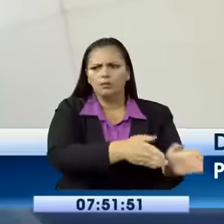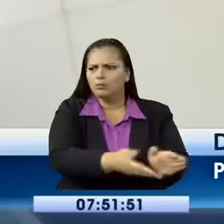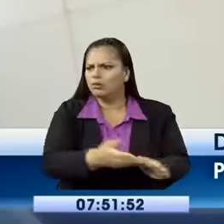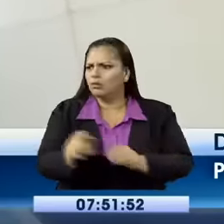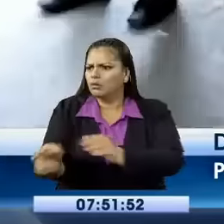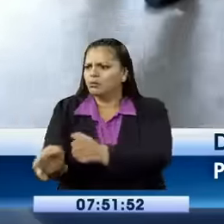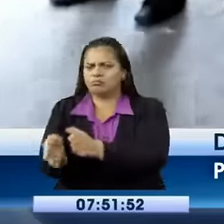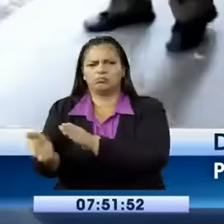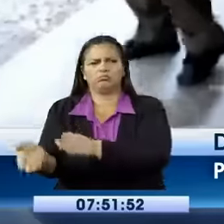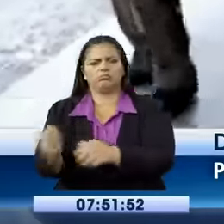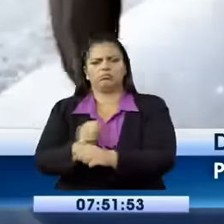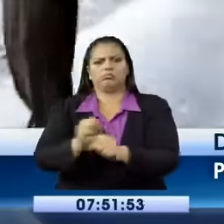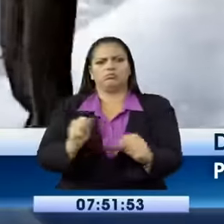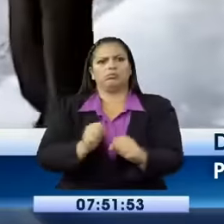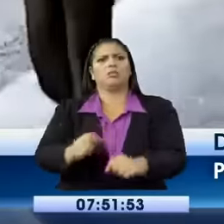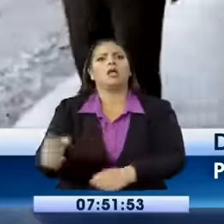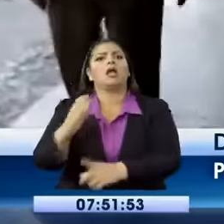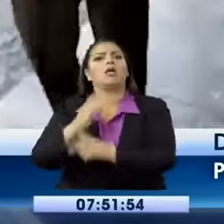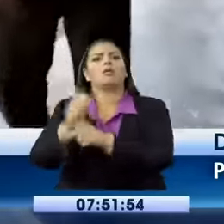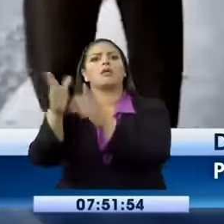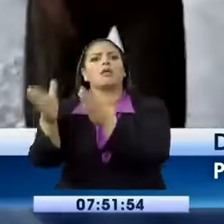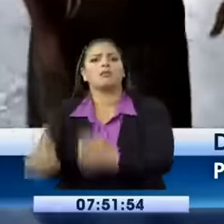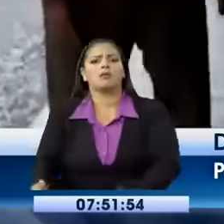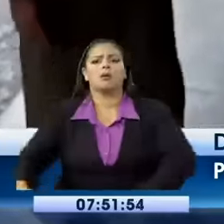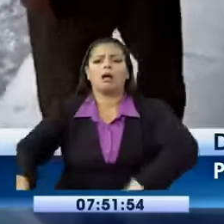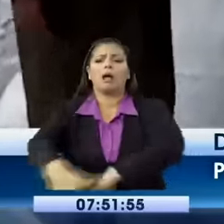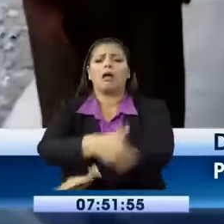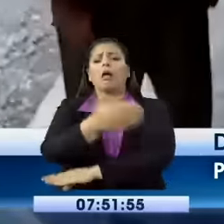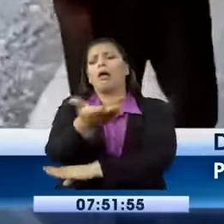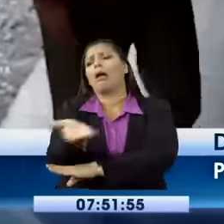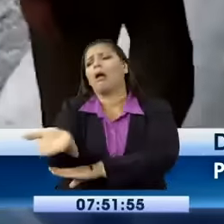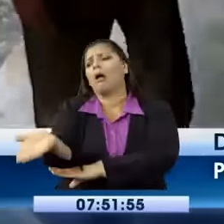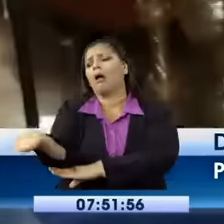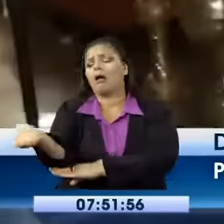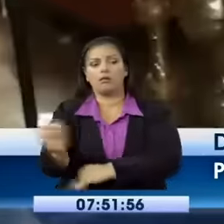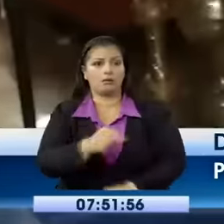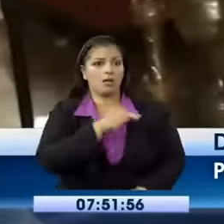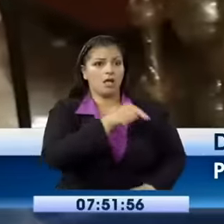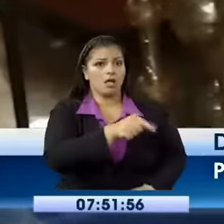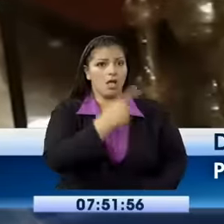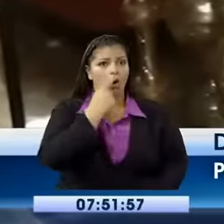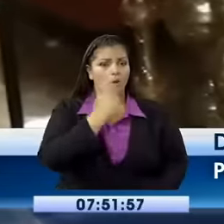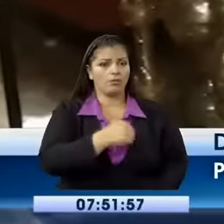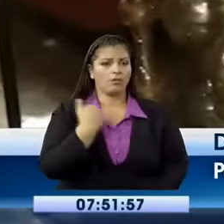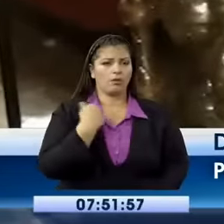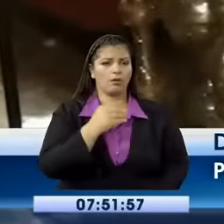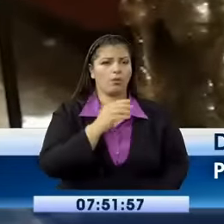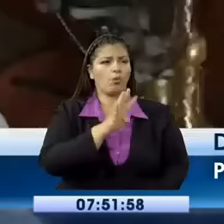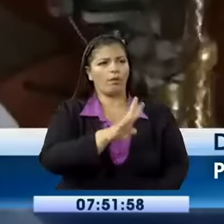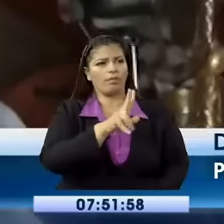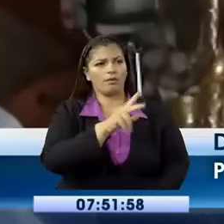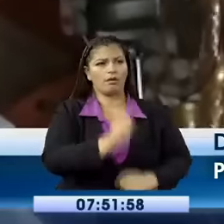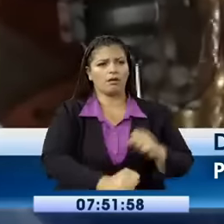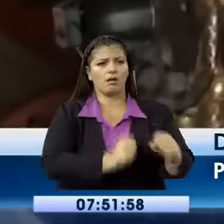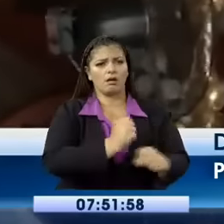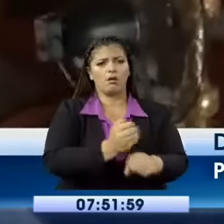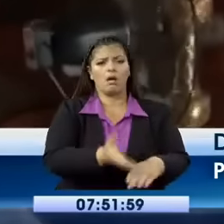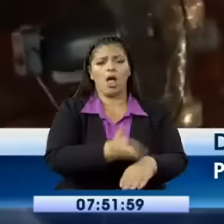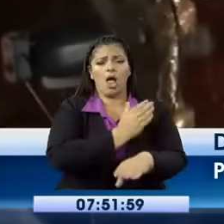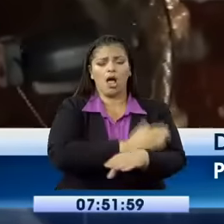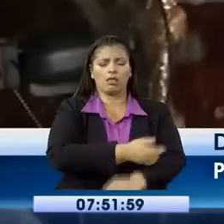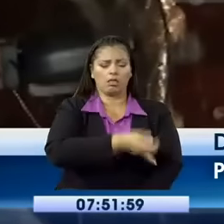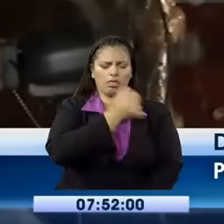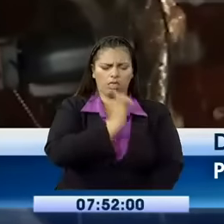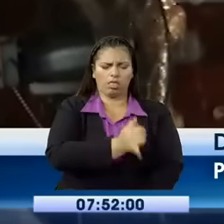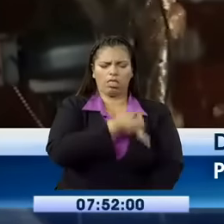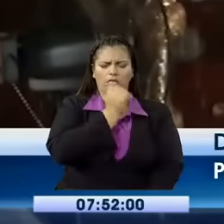fallecidos tenía discapacidad y era indigente el otro ciudadano de 43 años había bebido por varios días según sus familiares